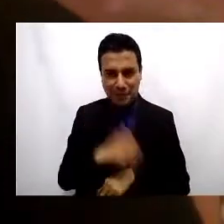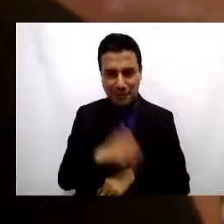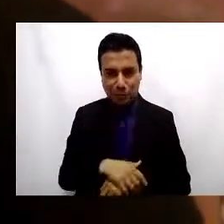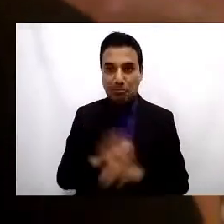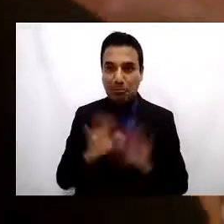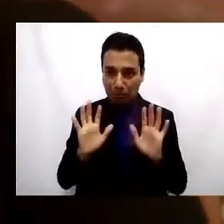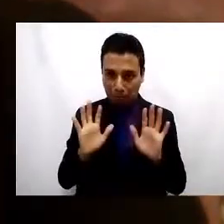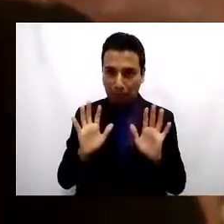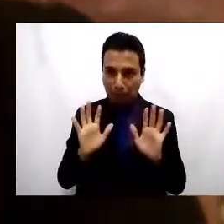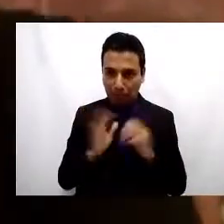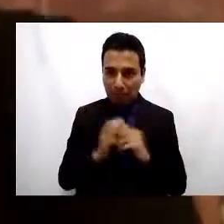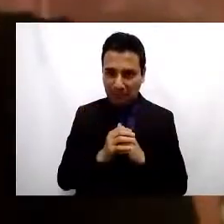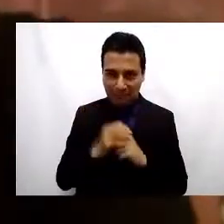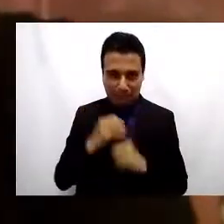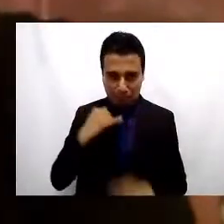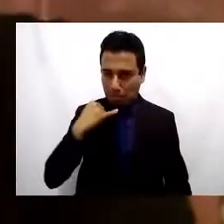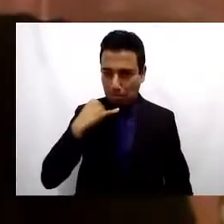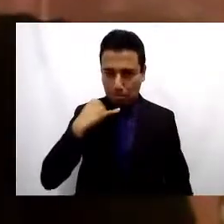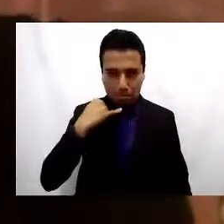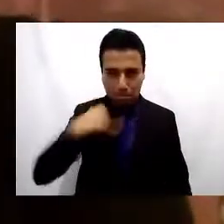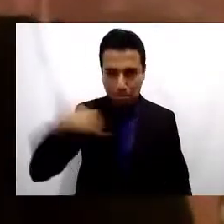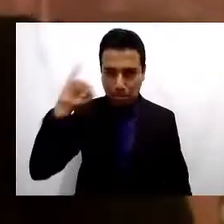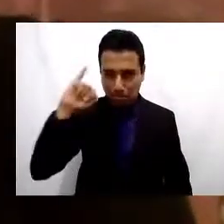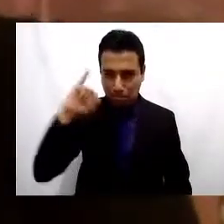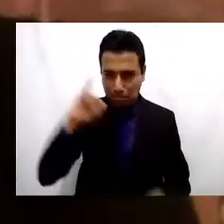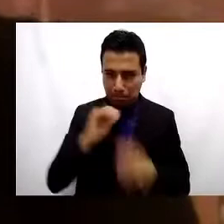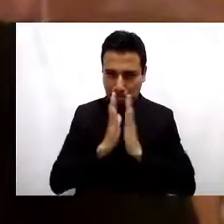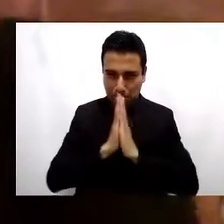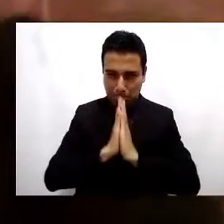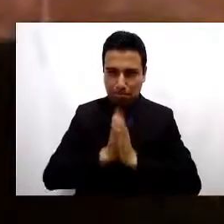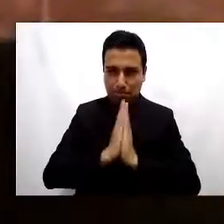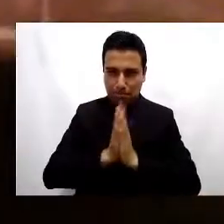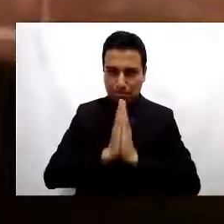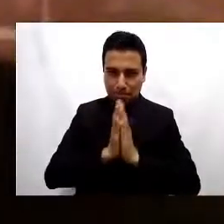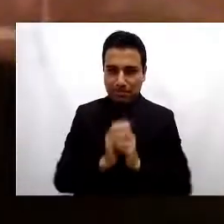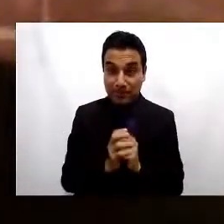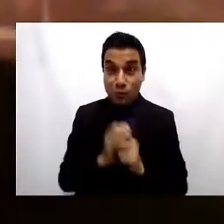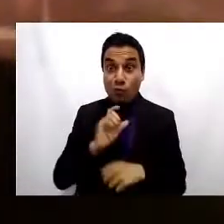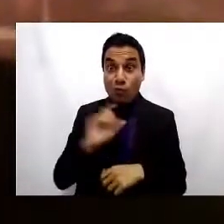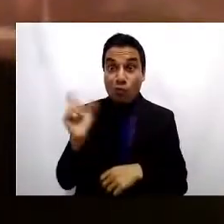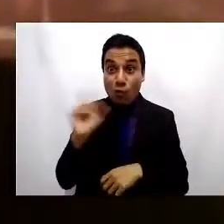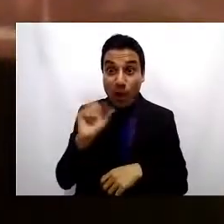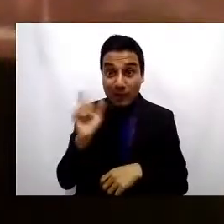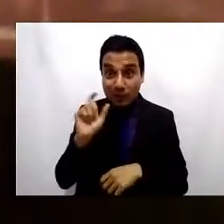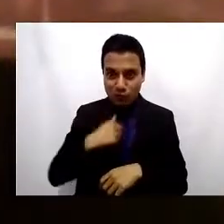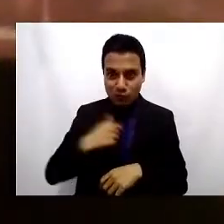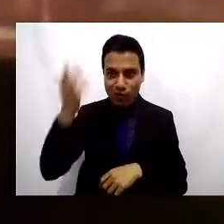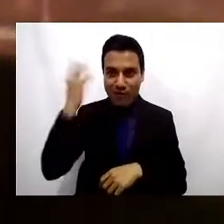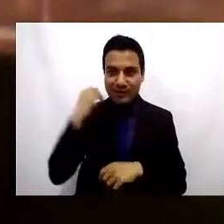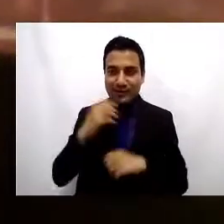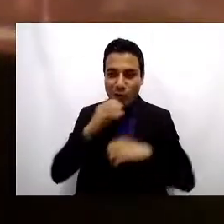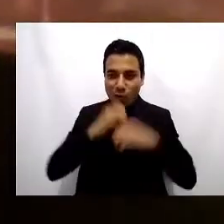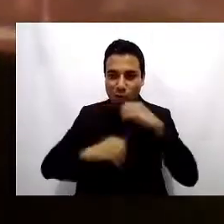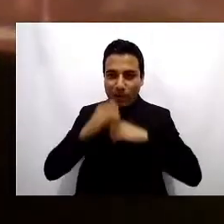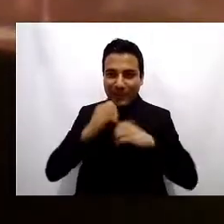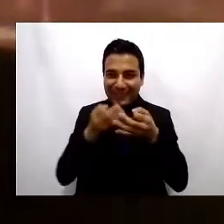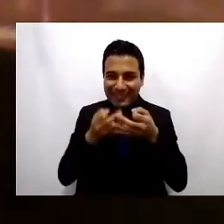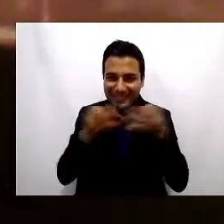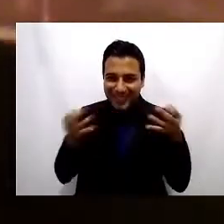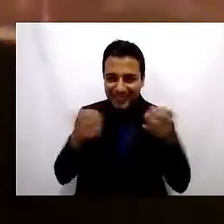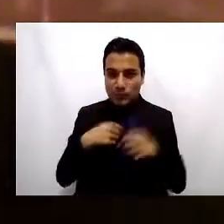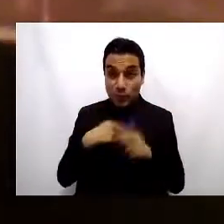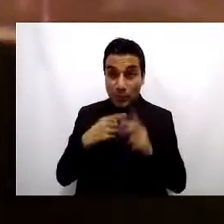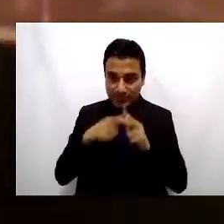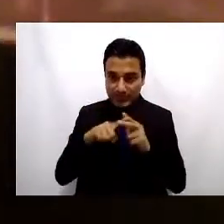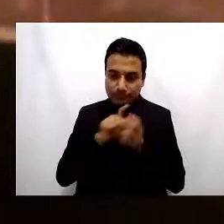cuando lo patético, visto desde algún punto de vista, es que cuando yo empecé a escribir Terrenal, yo no tenía